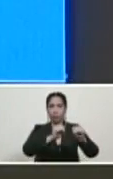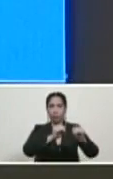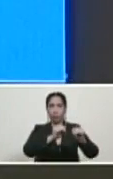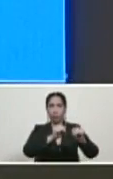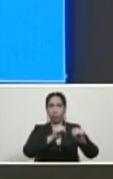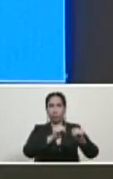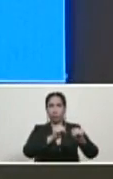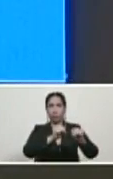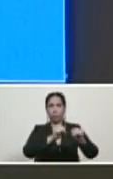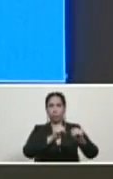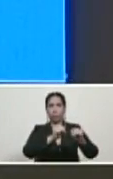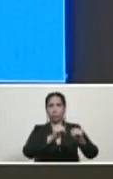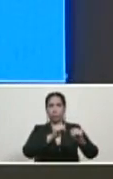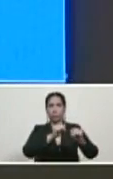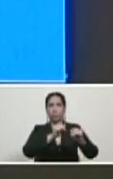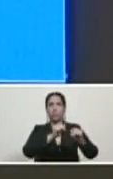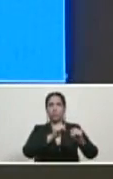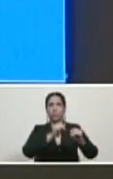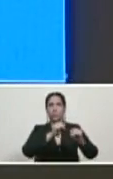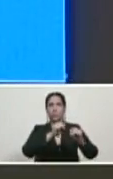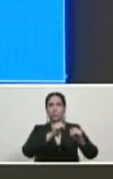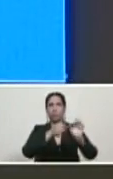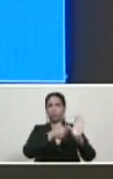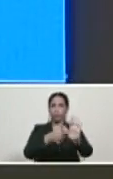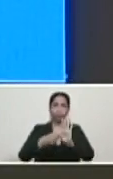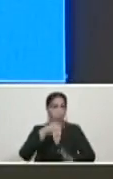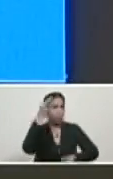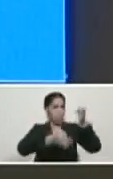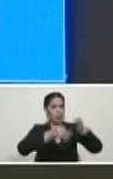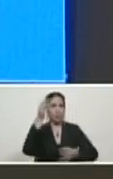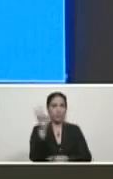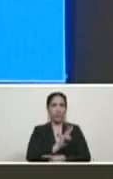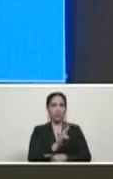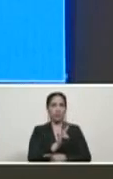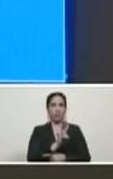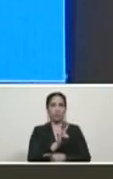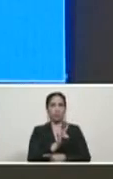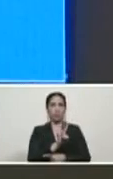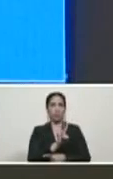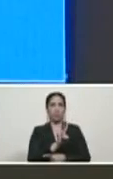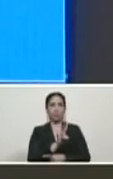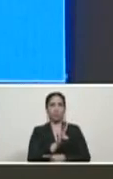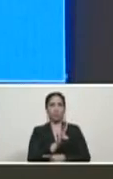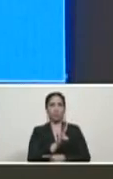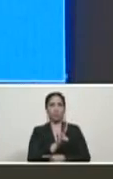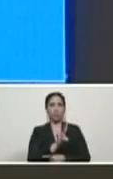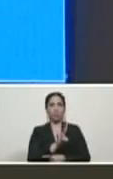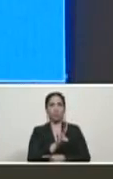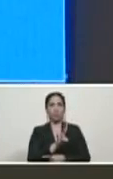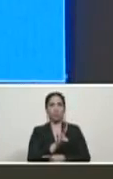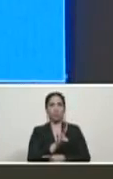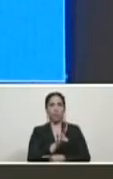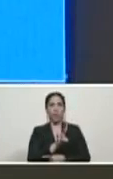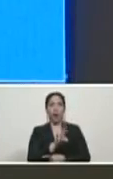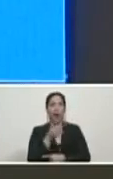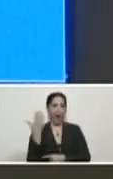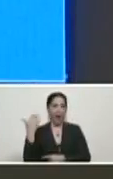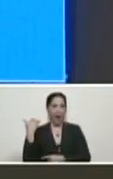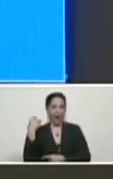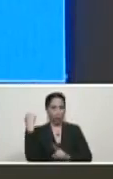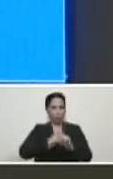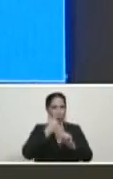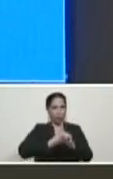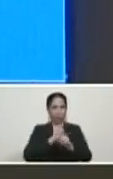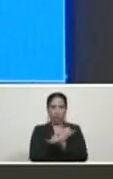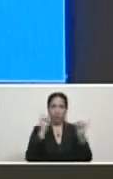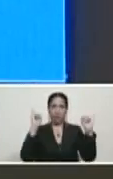y sometidos a la justicia venezolana. Para entonces, en lucha por la independencia,